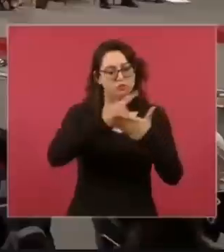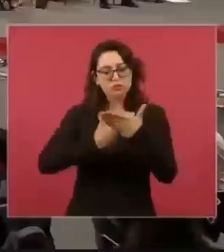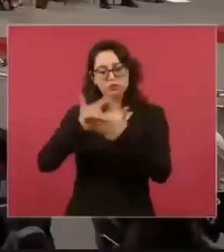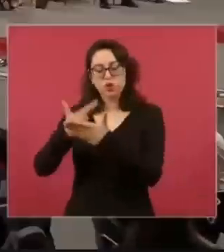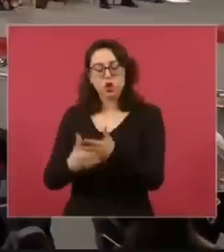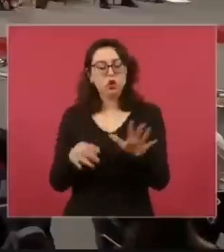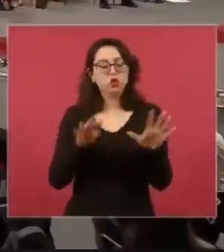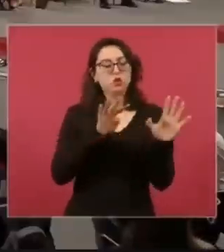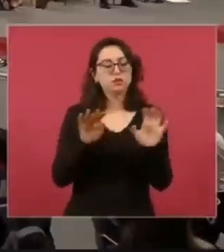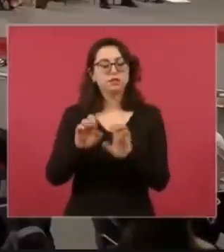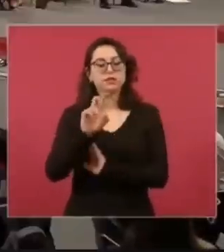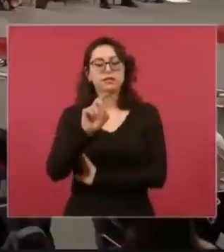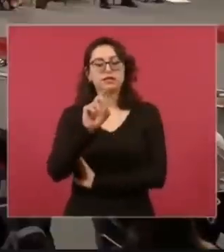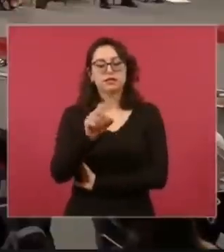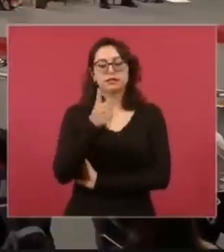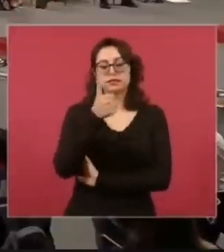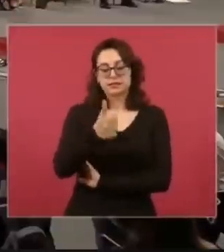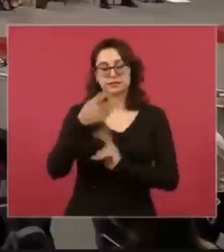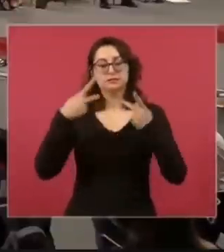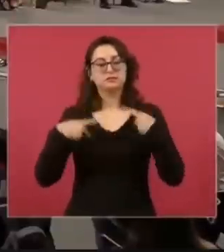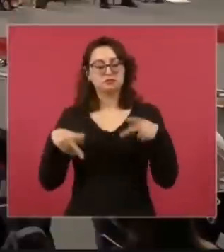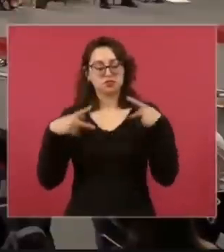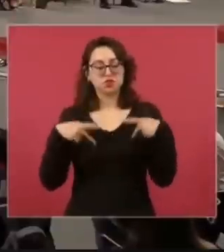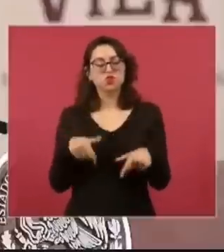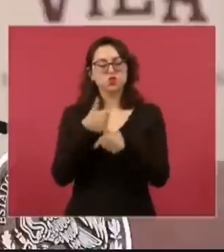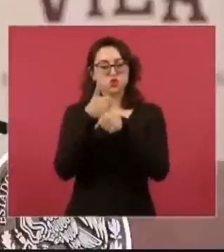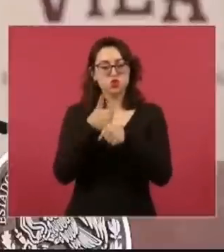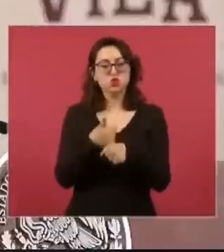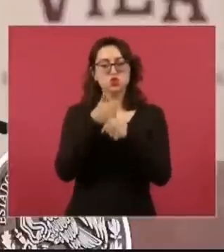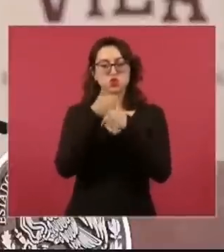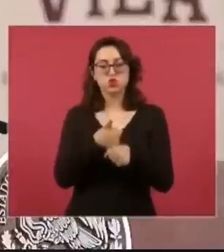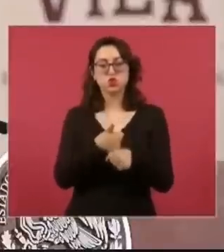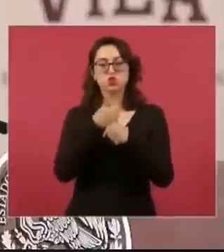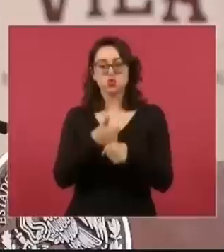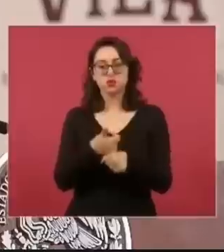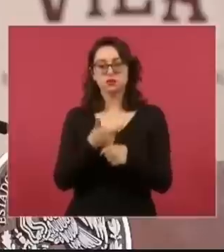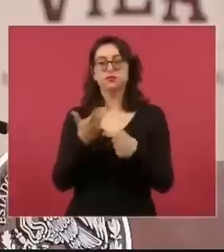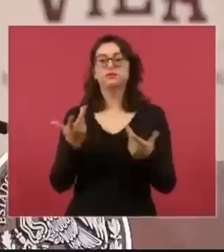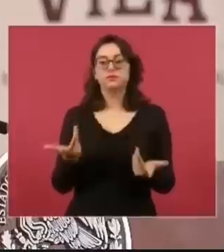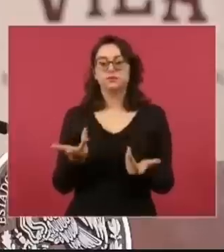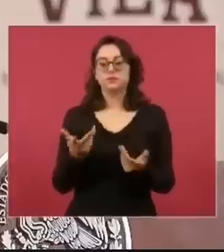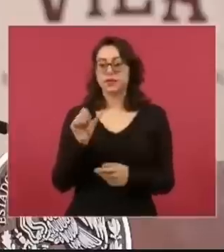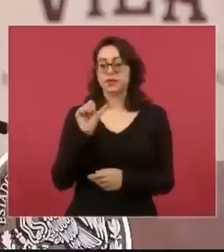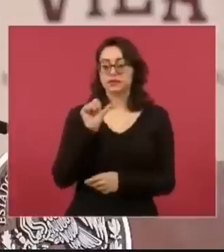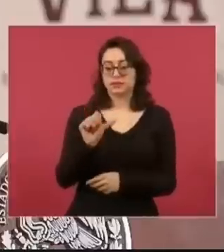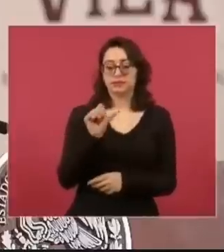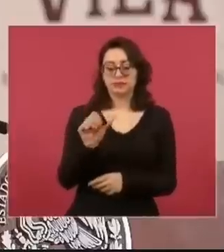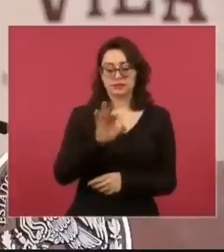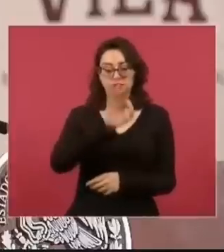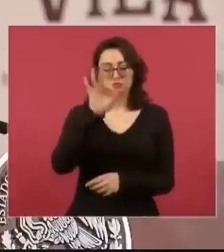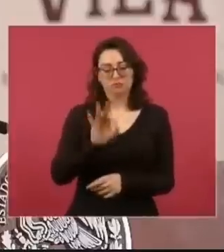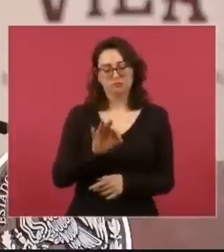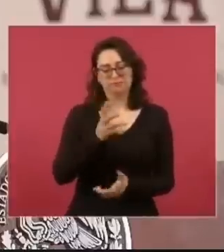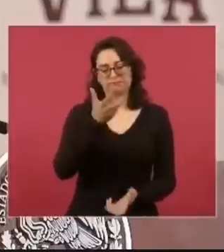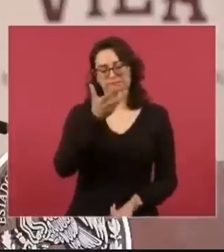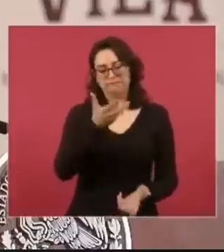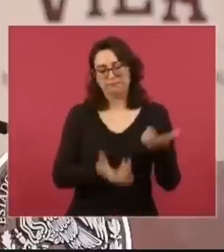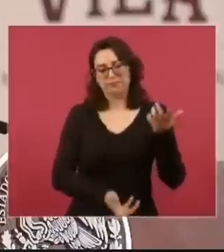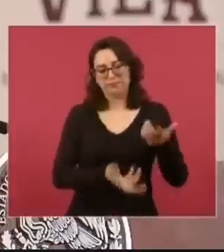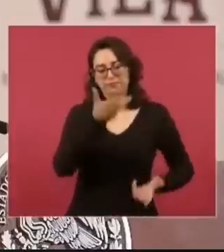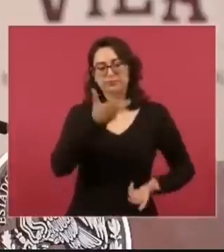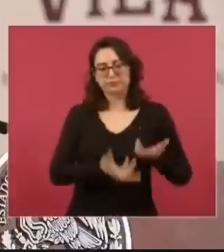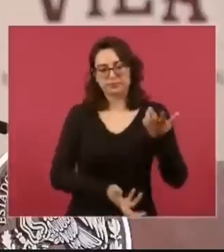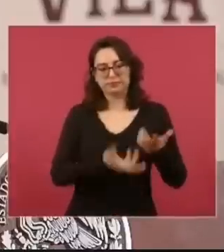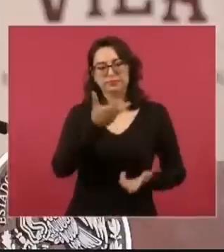936 personas que encuentran con calidad de víctima dieciséis por ciento en las cuales son víctimas directas por supuesto